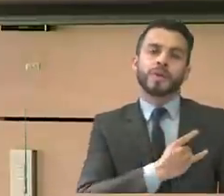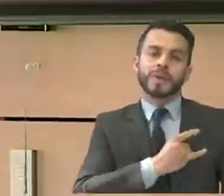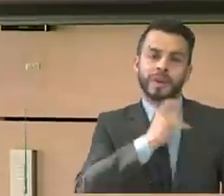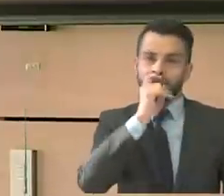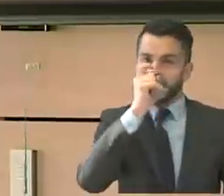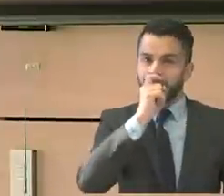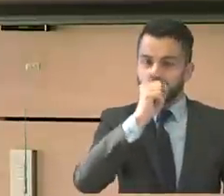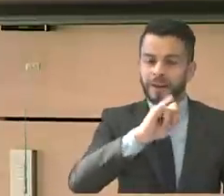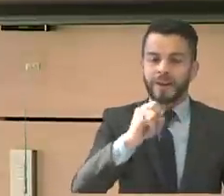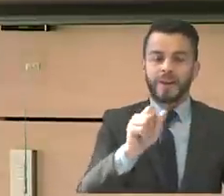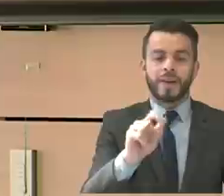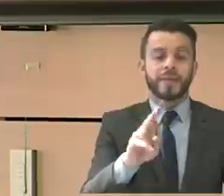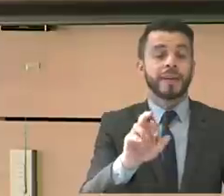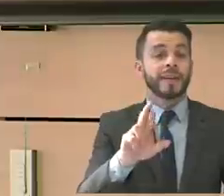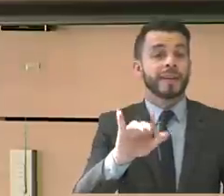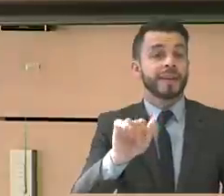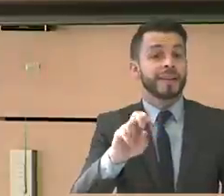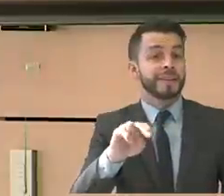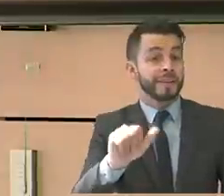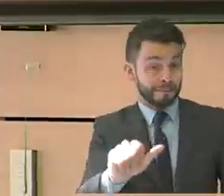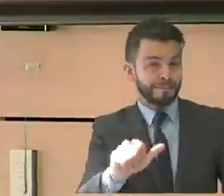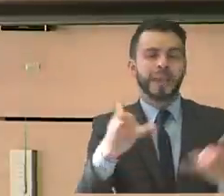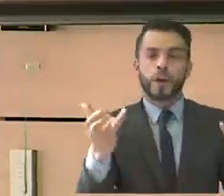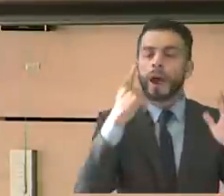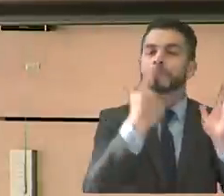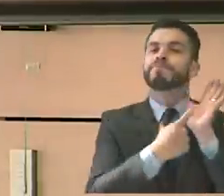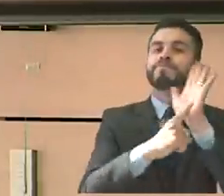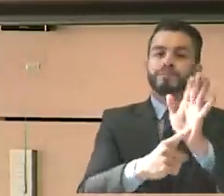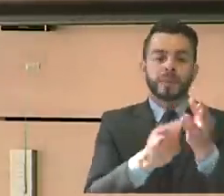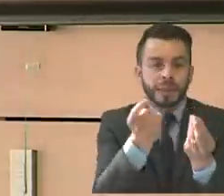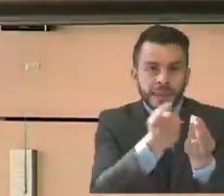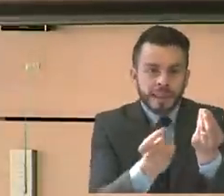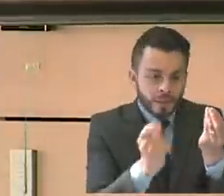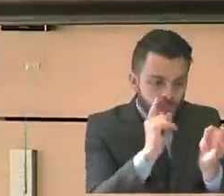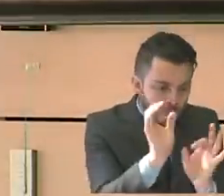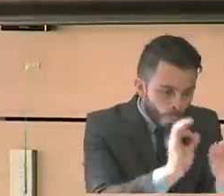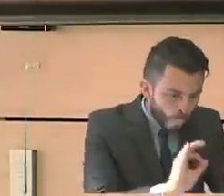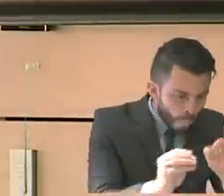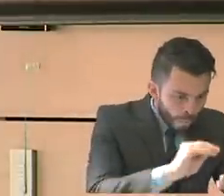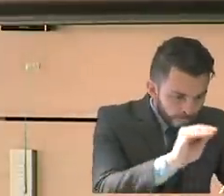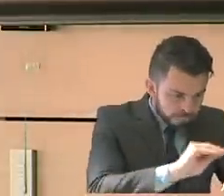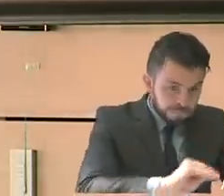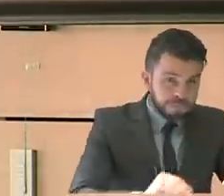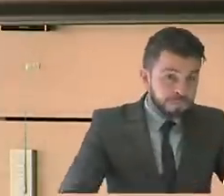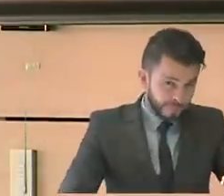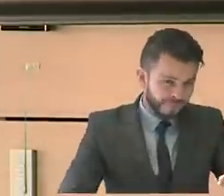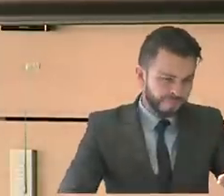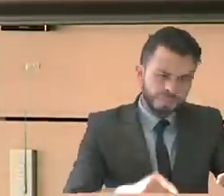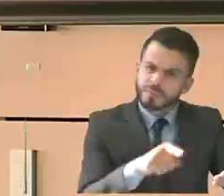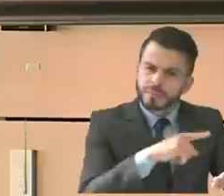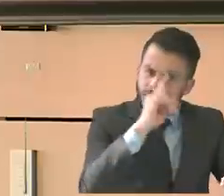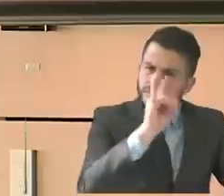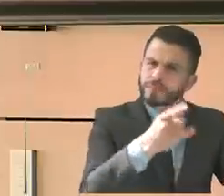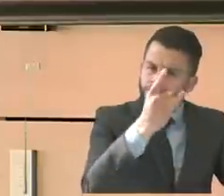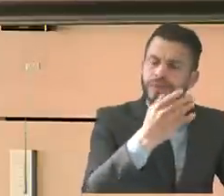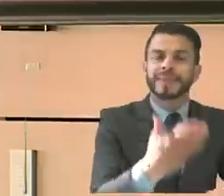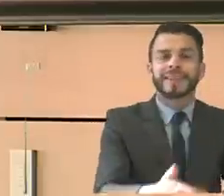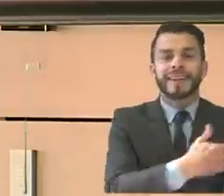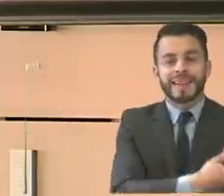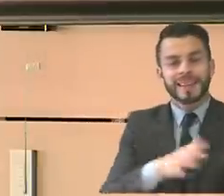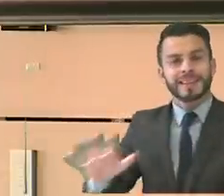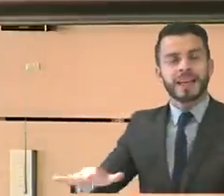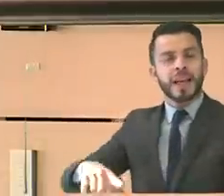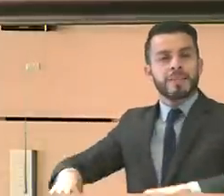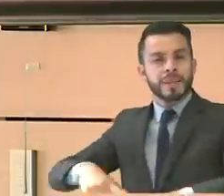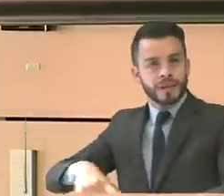diseños conceptuales del Corredor Verde de la Carrera Séptima, basados en lo recogido por la Administración Distrital durante